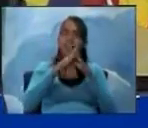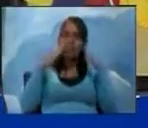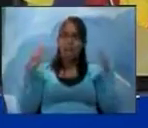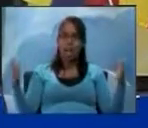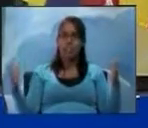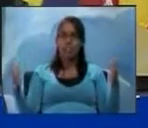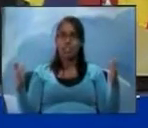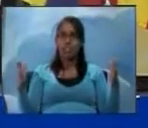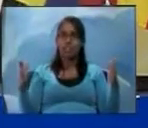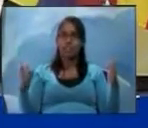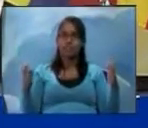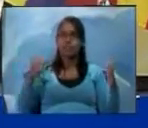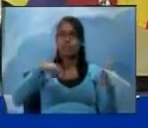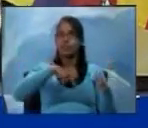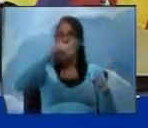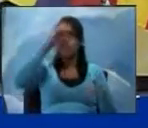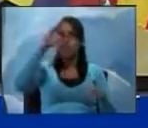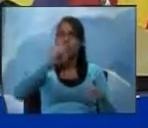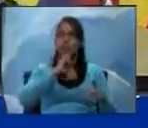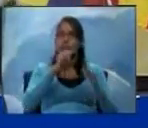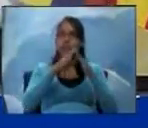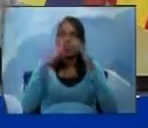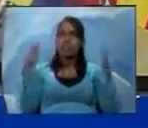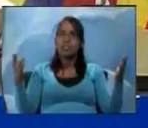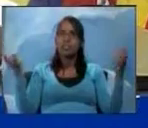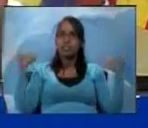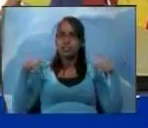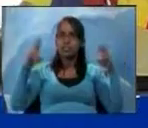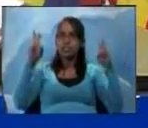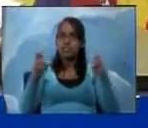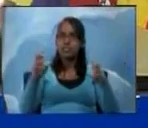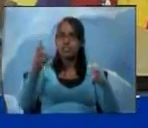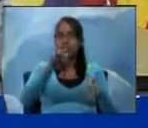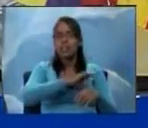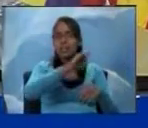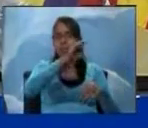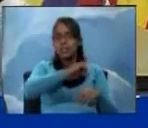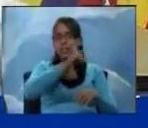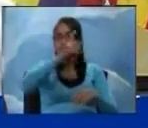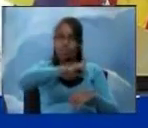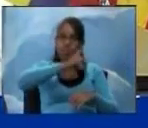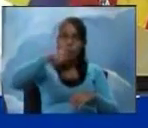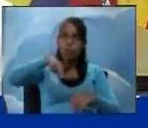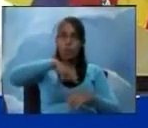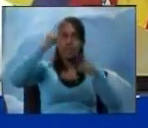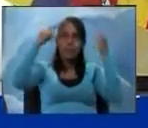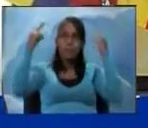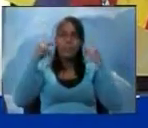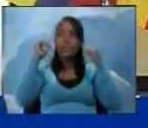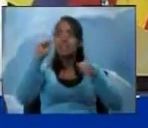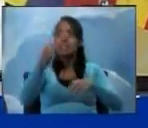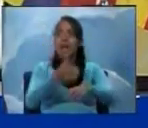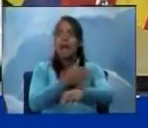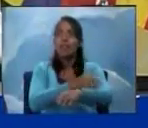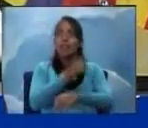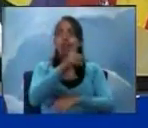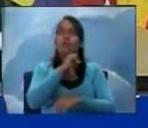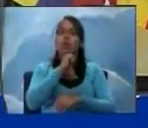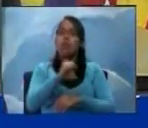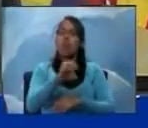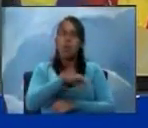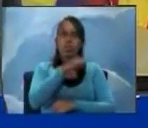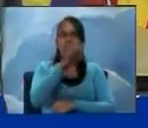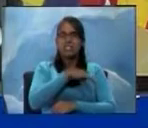Es grande. Renovaos en el espíritu de vuestra mente. Si antes usted era una